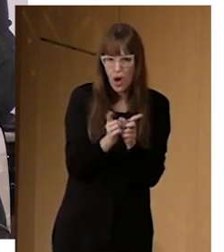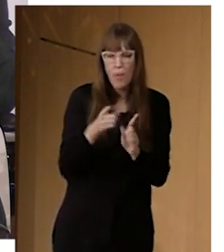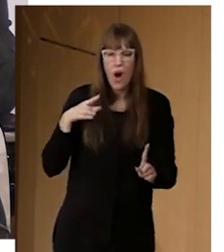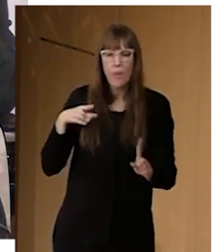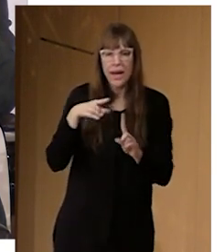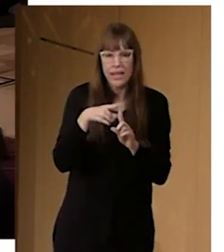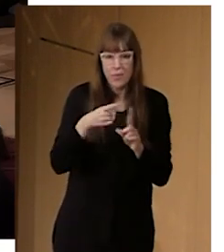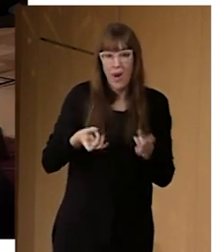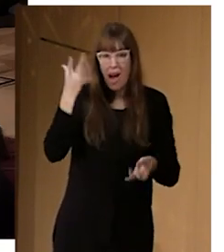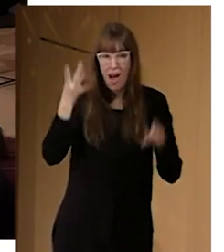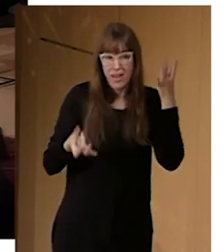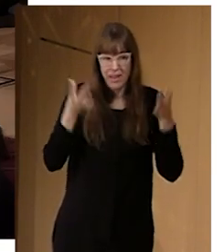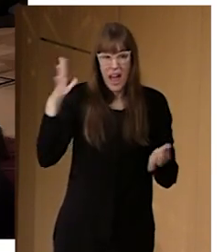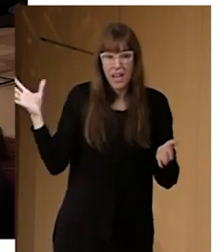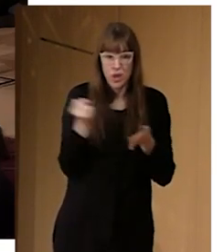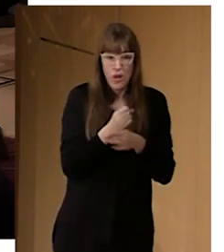versión